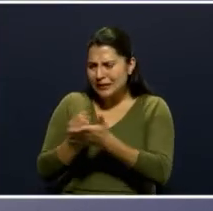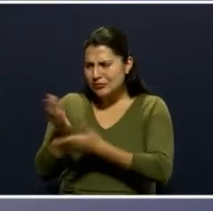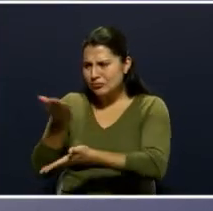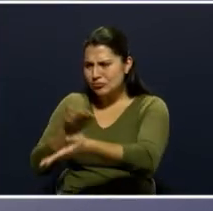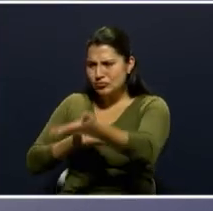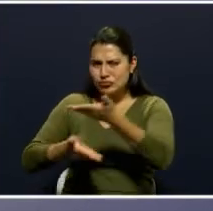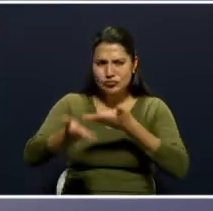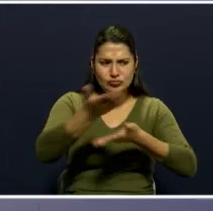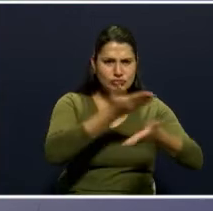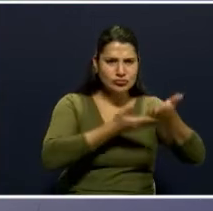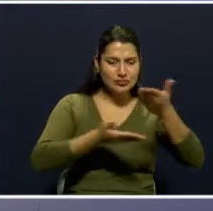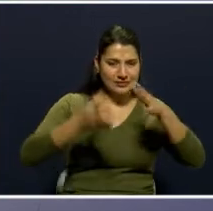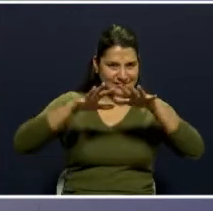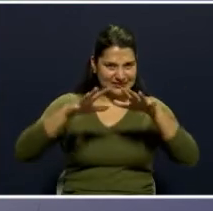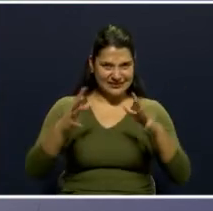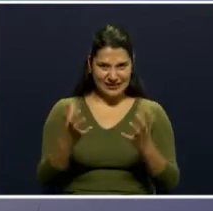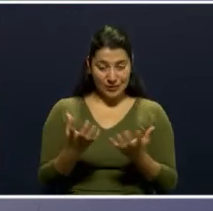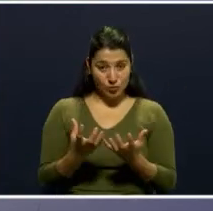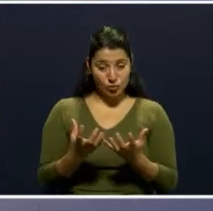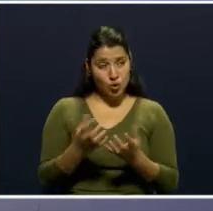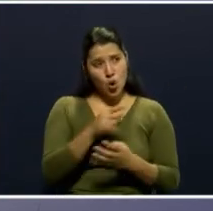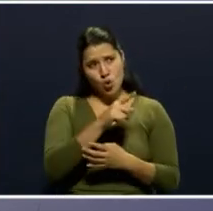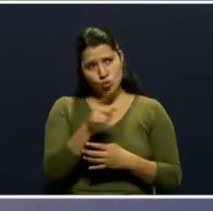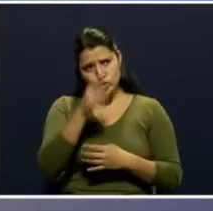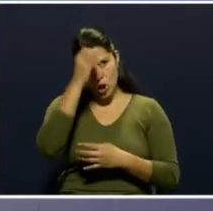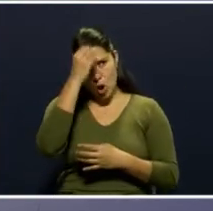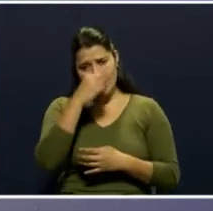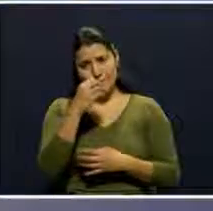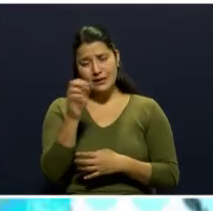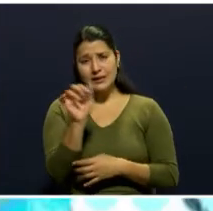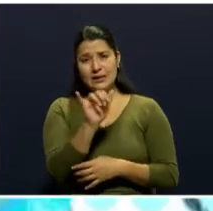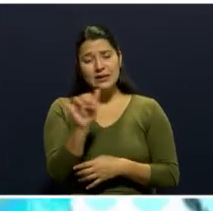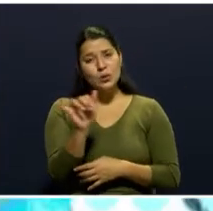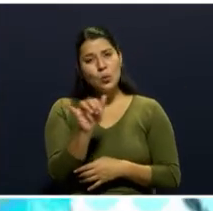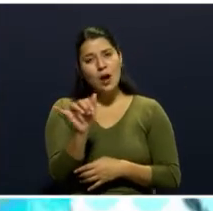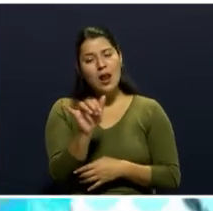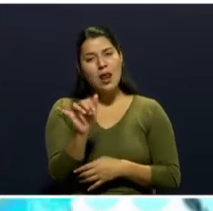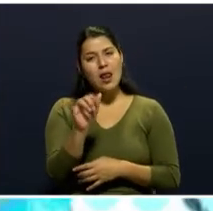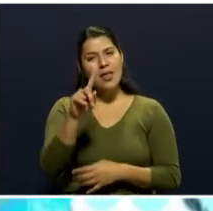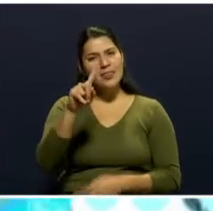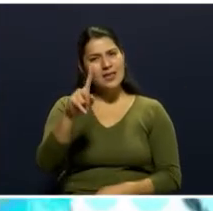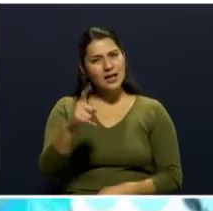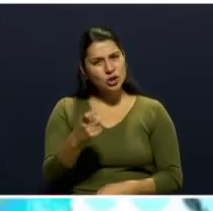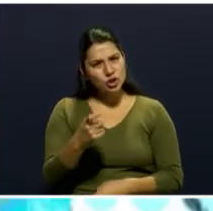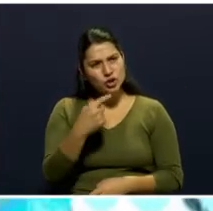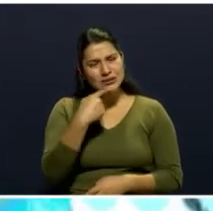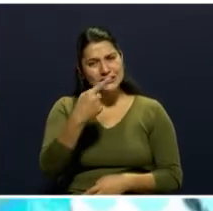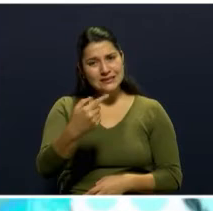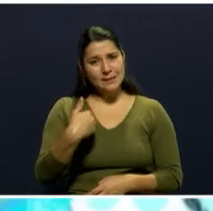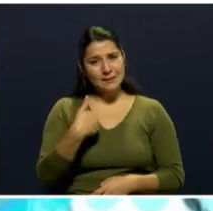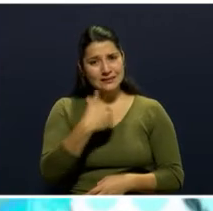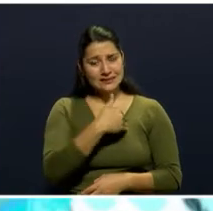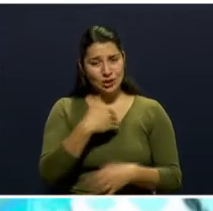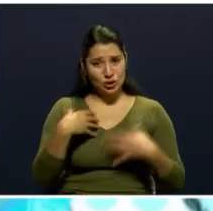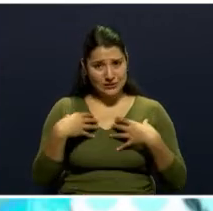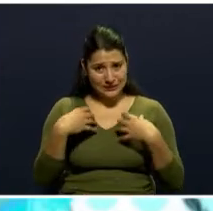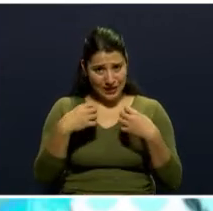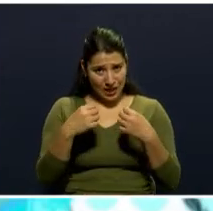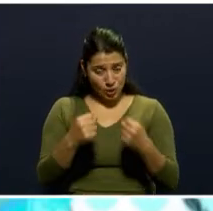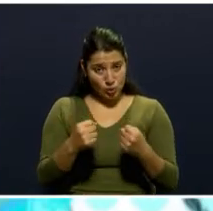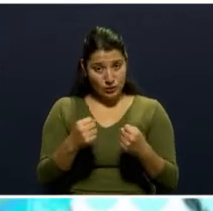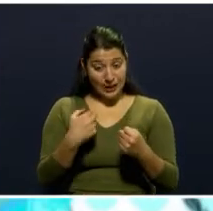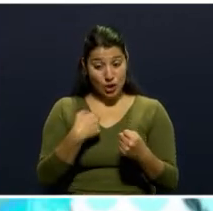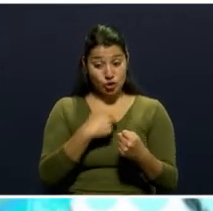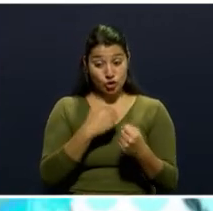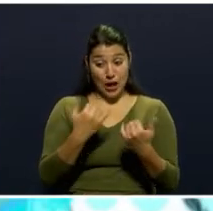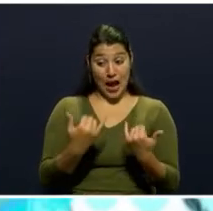fluidamente. ¿Ustedes coinciden con el diagnóstico que da el Ministerio de Salud de que estamos en